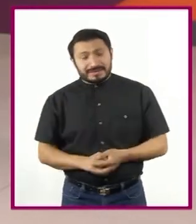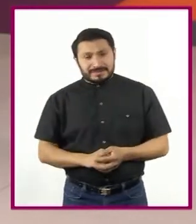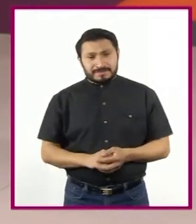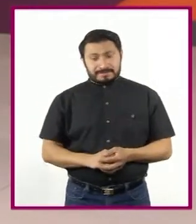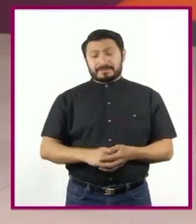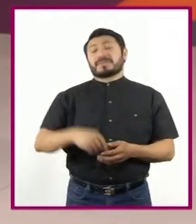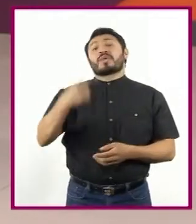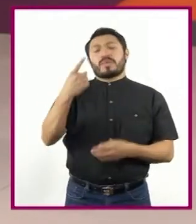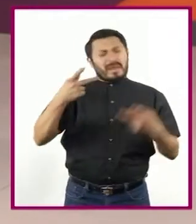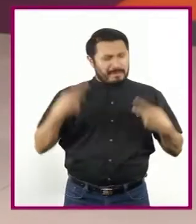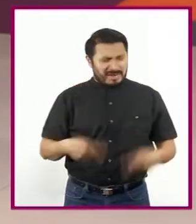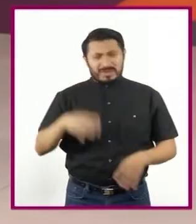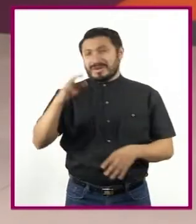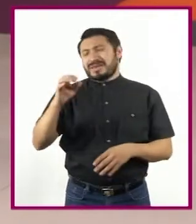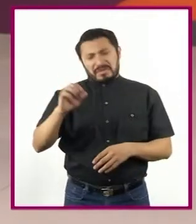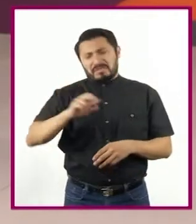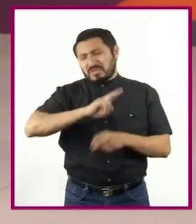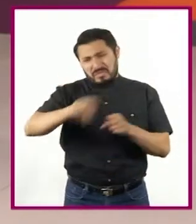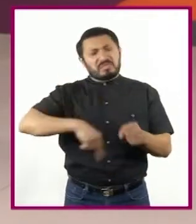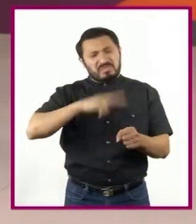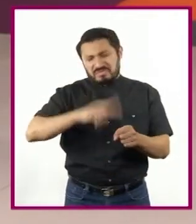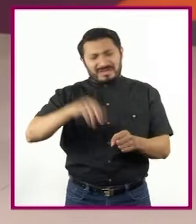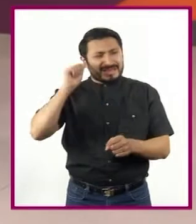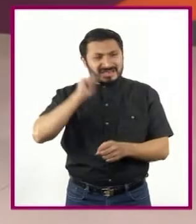del trabajo físico y mental.